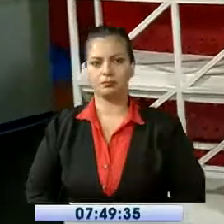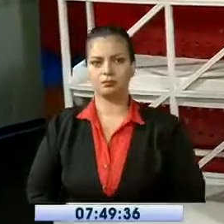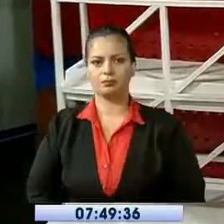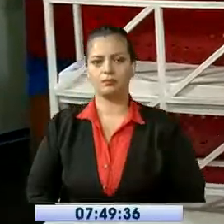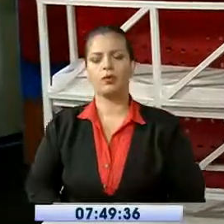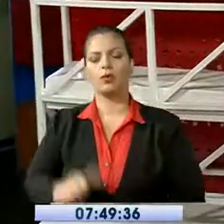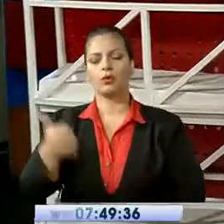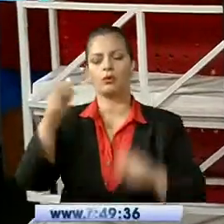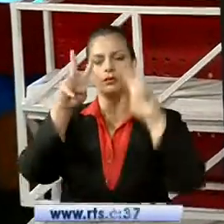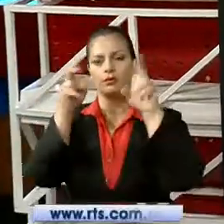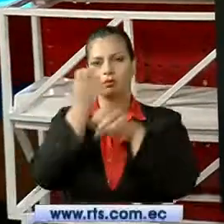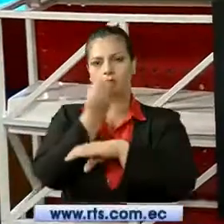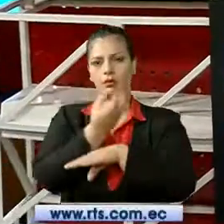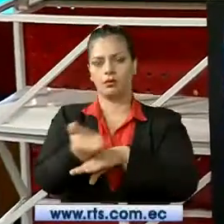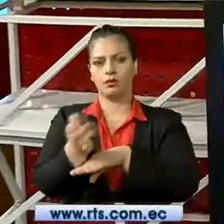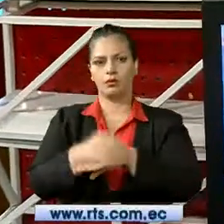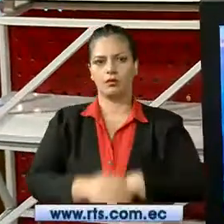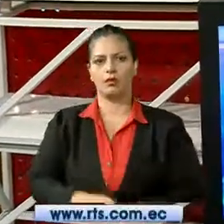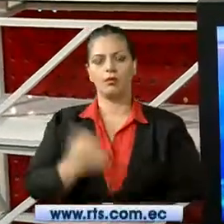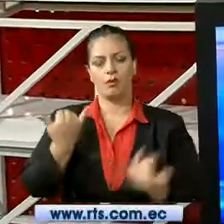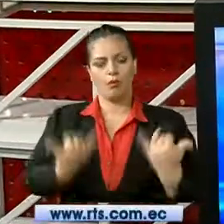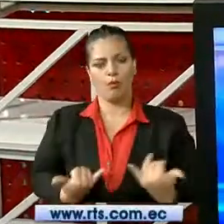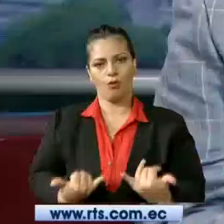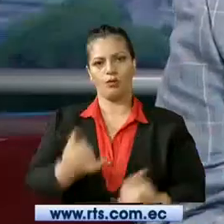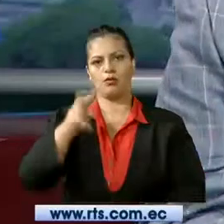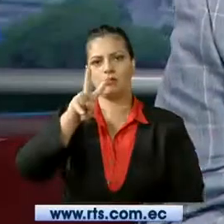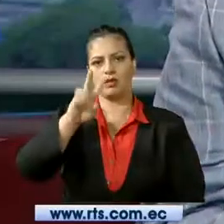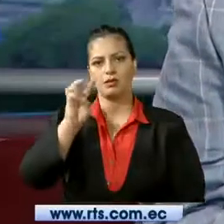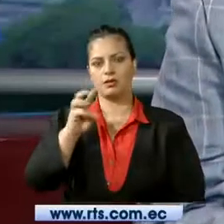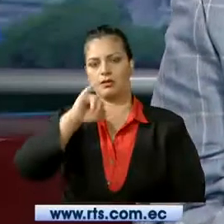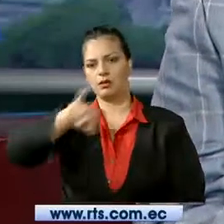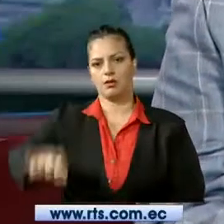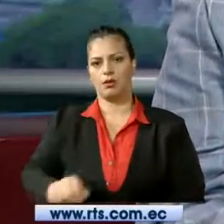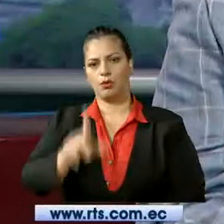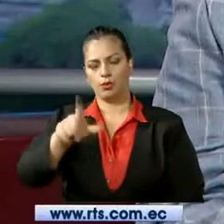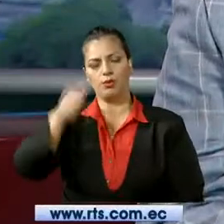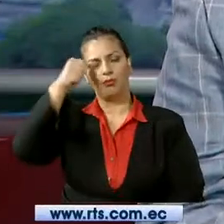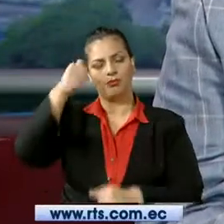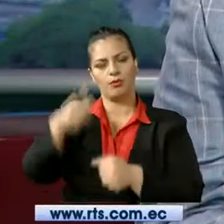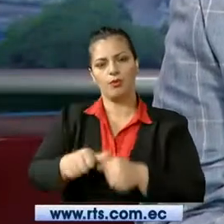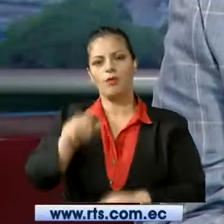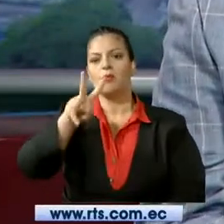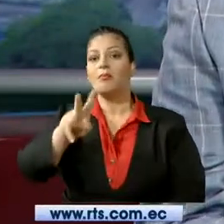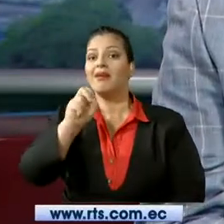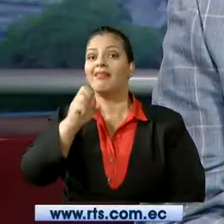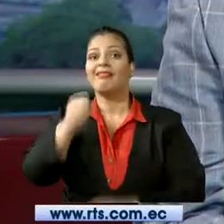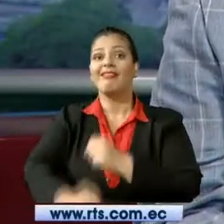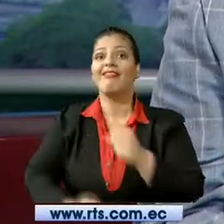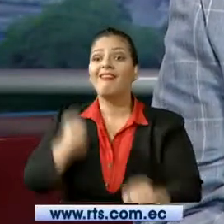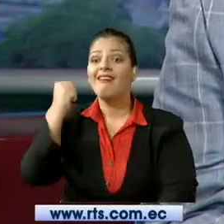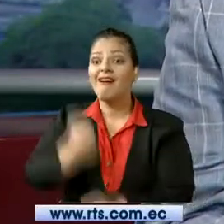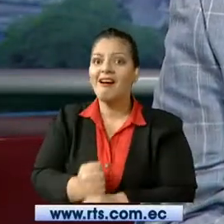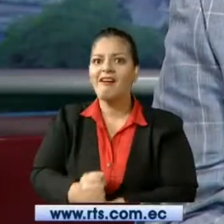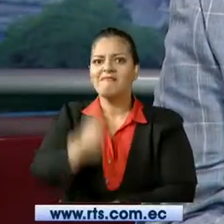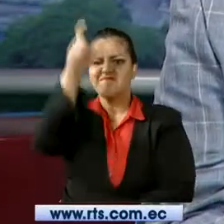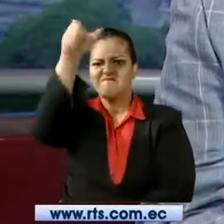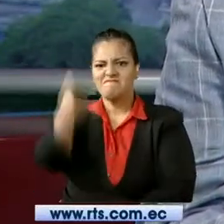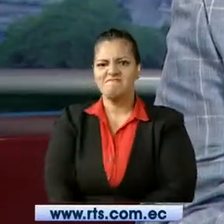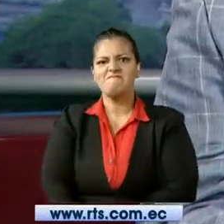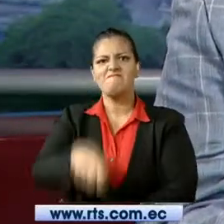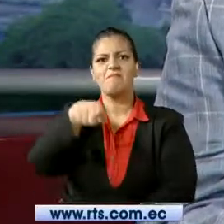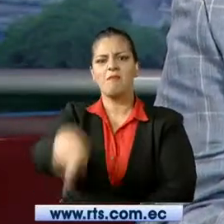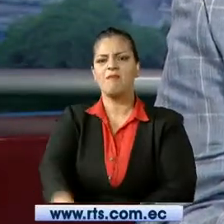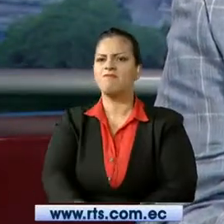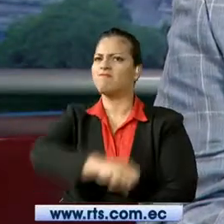En otro tema les informamos que este 26 de julio, es decir, hoy, se conmemoran 20 años del triunfo histórico de Jefferson